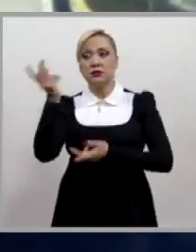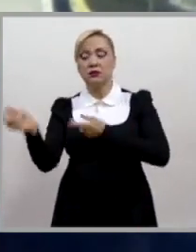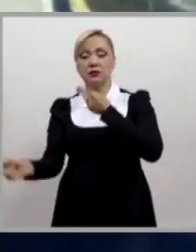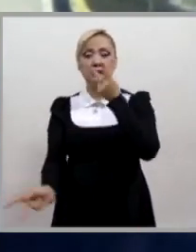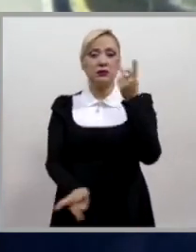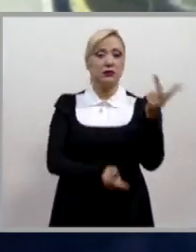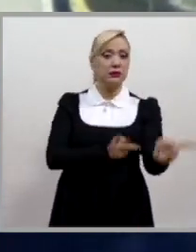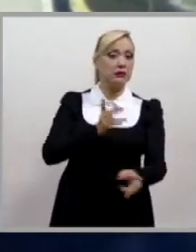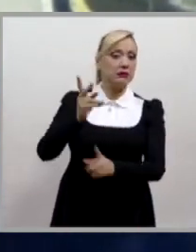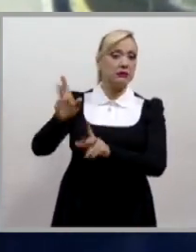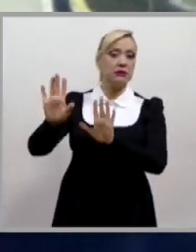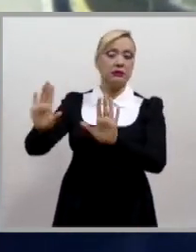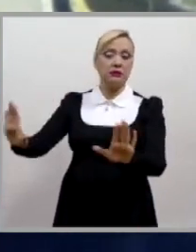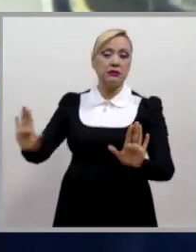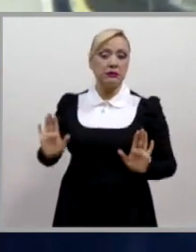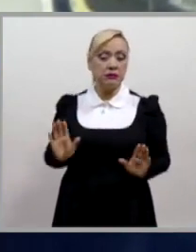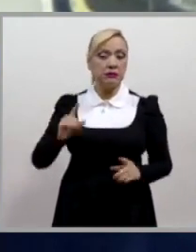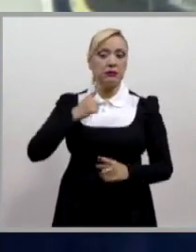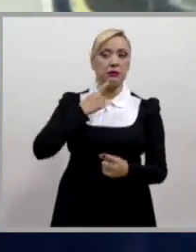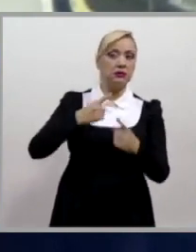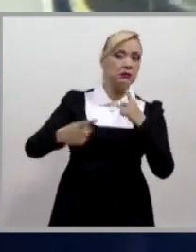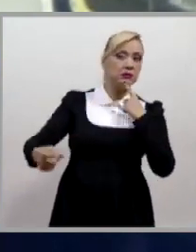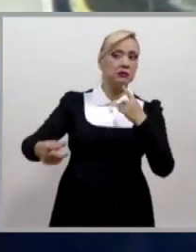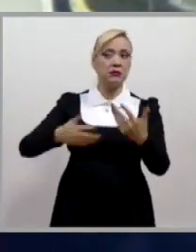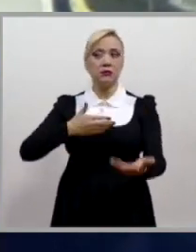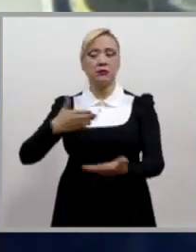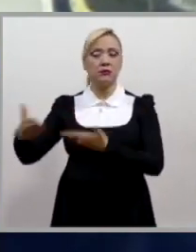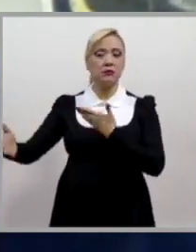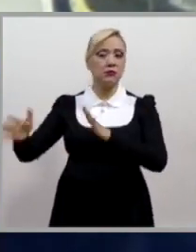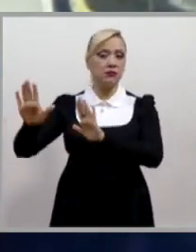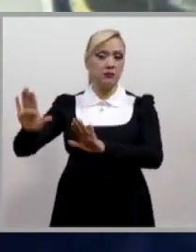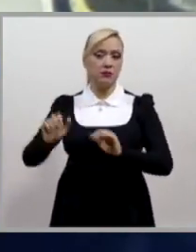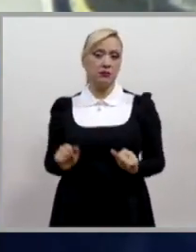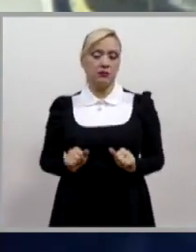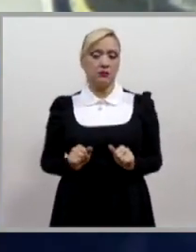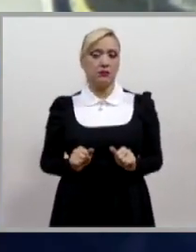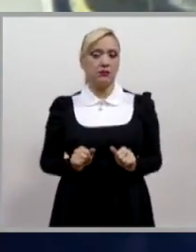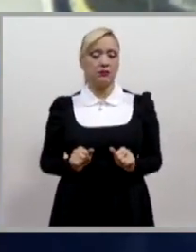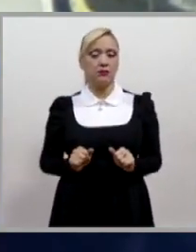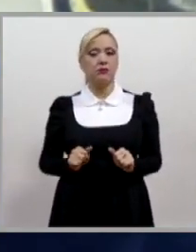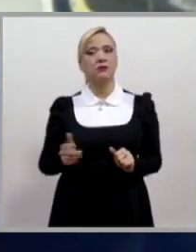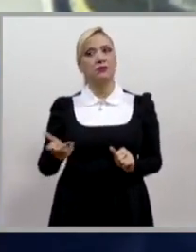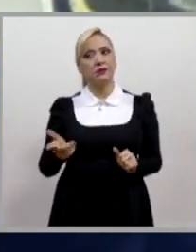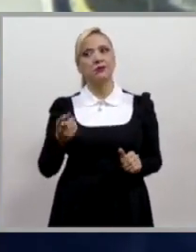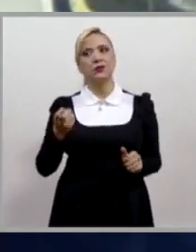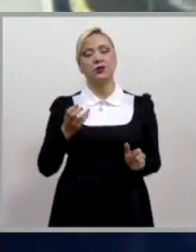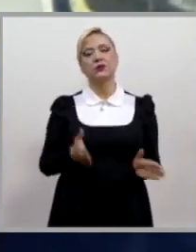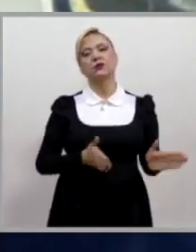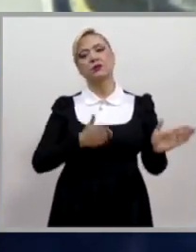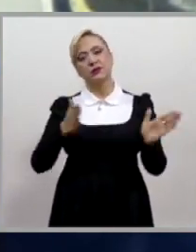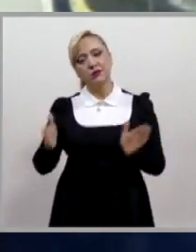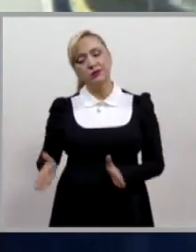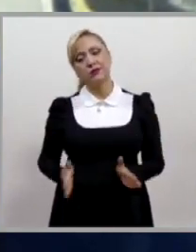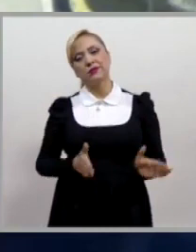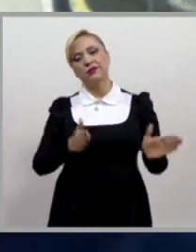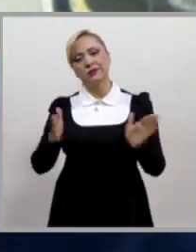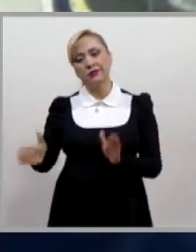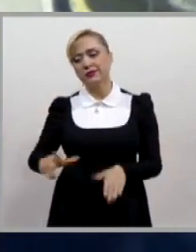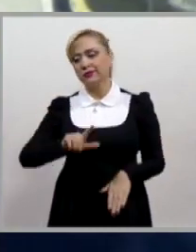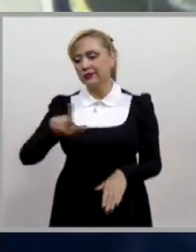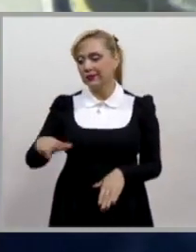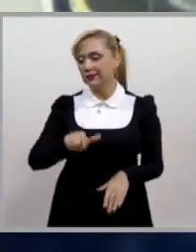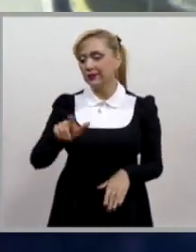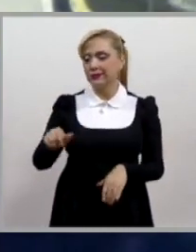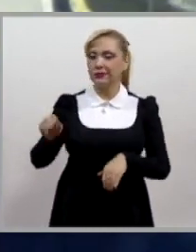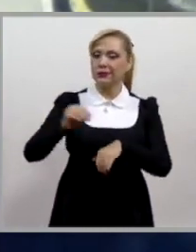etapas. Y pues varios juzgados de distrito por lo que han optado es por el tema de dar prórrogas y prórrogas y prórrogas a la